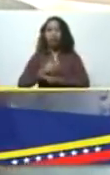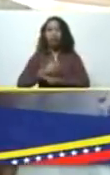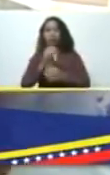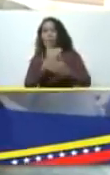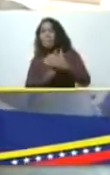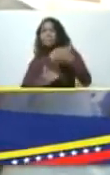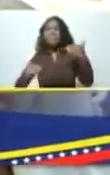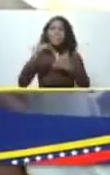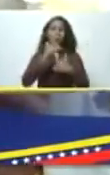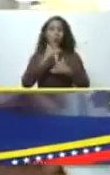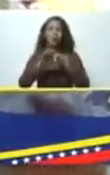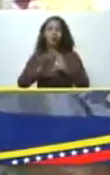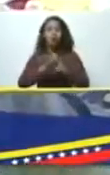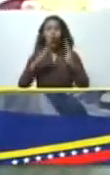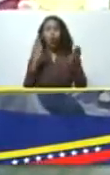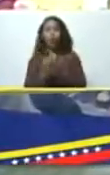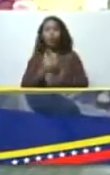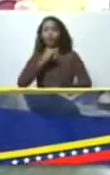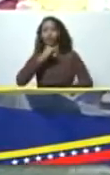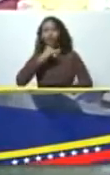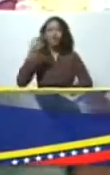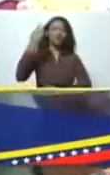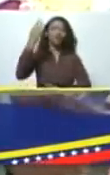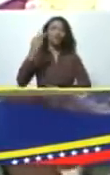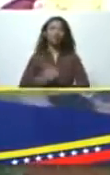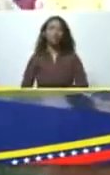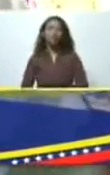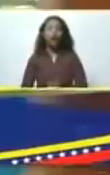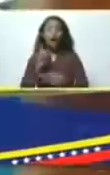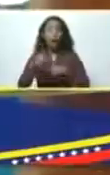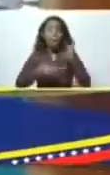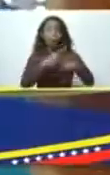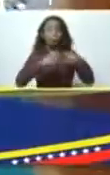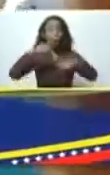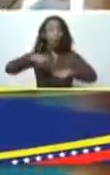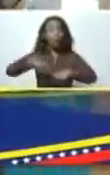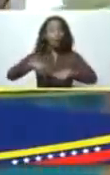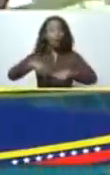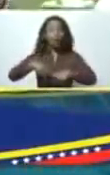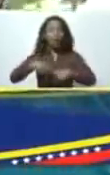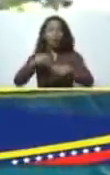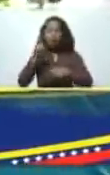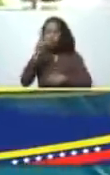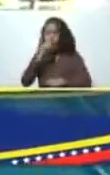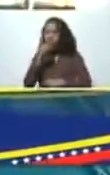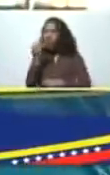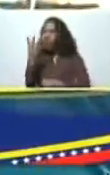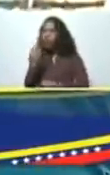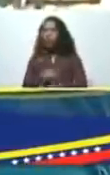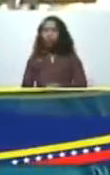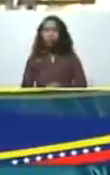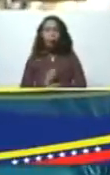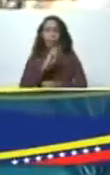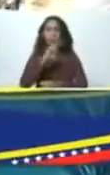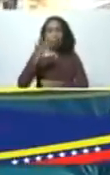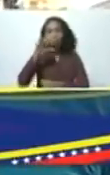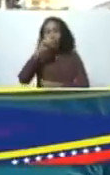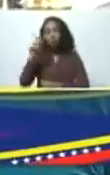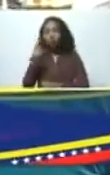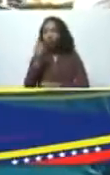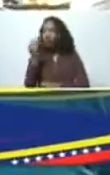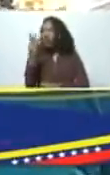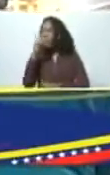máxima calidad mundial. Así, así es. De sencillo, lo que se produce aquí. Debes, ¿qué edad tienes tú? 25 años. ¿Qué edad tienes